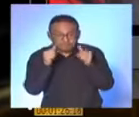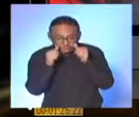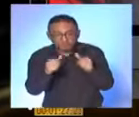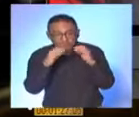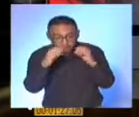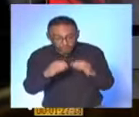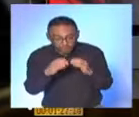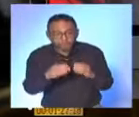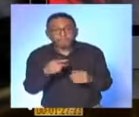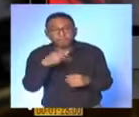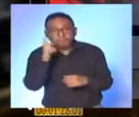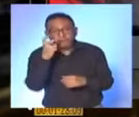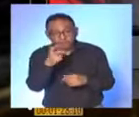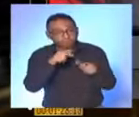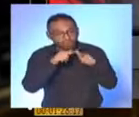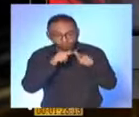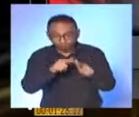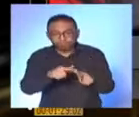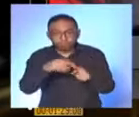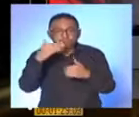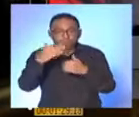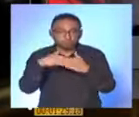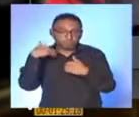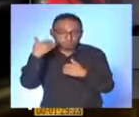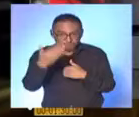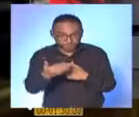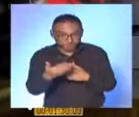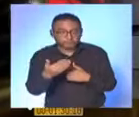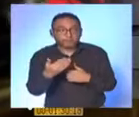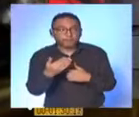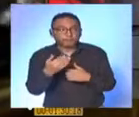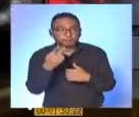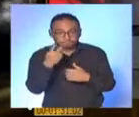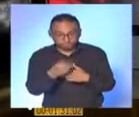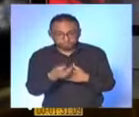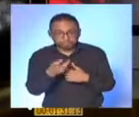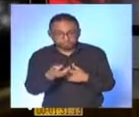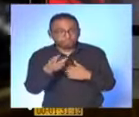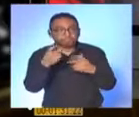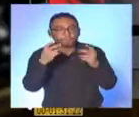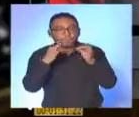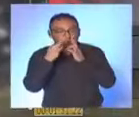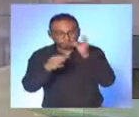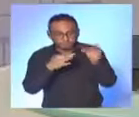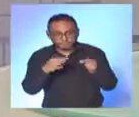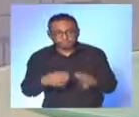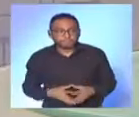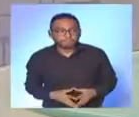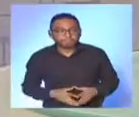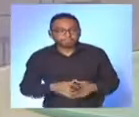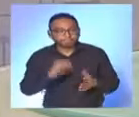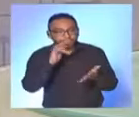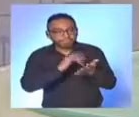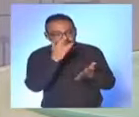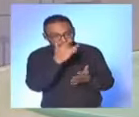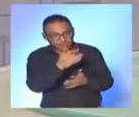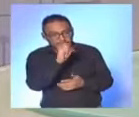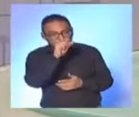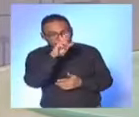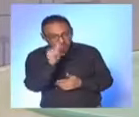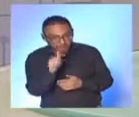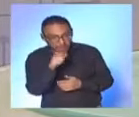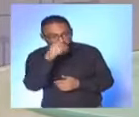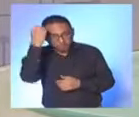todo esto vamos a seguir hablando en la siguiente emisión a través de este espacio. Gracias, Sara, por